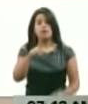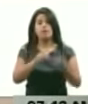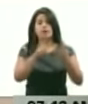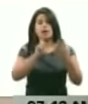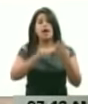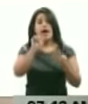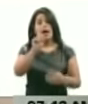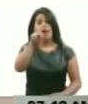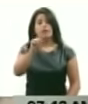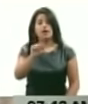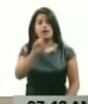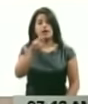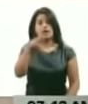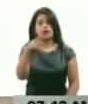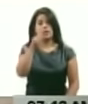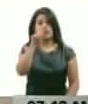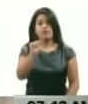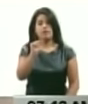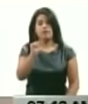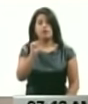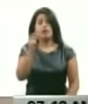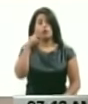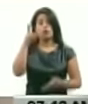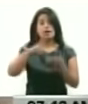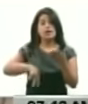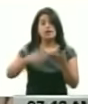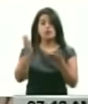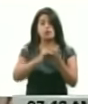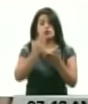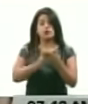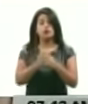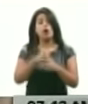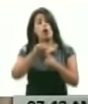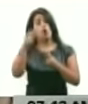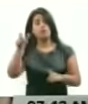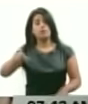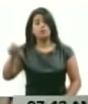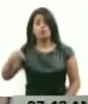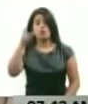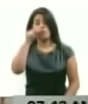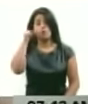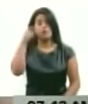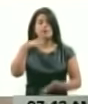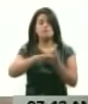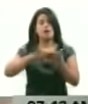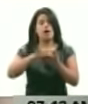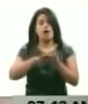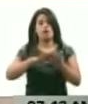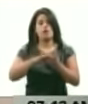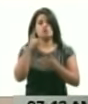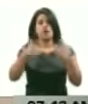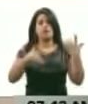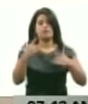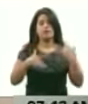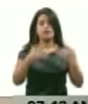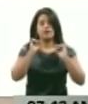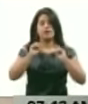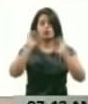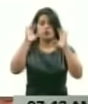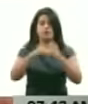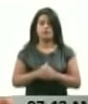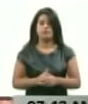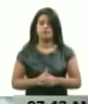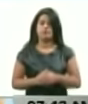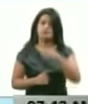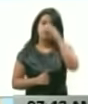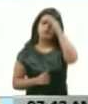Terán. Mientras nosotros leíamos en tinta, otros compañeros y compañeras leían en braille. Es una actividad extraordinaria. ¿Cómo es la